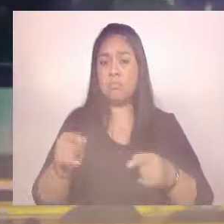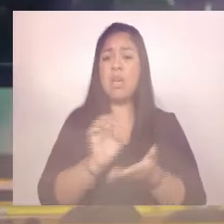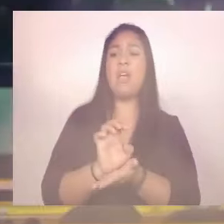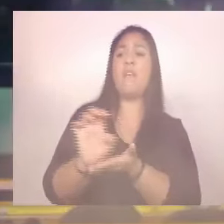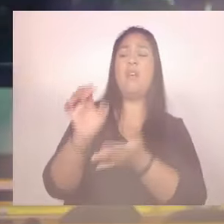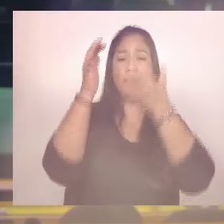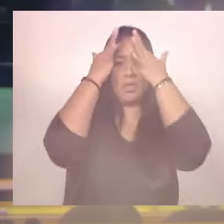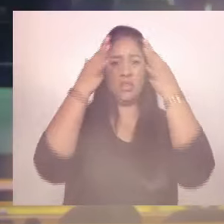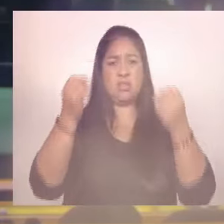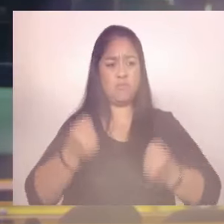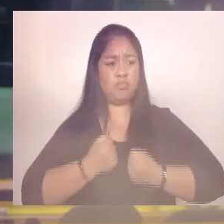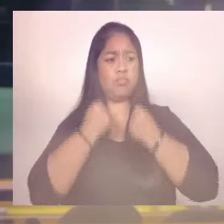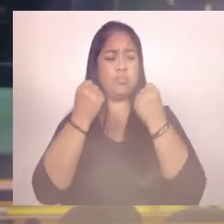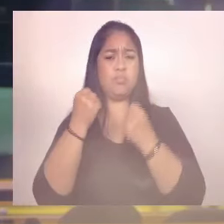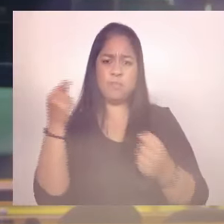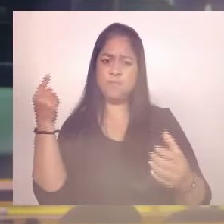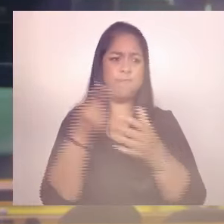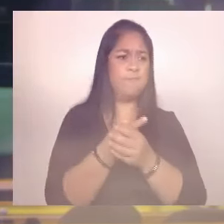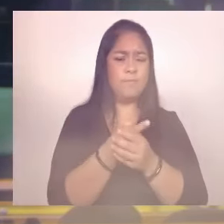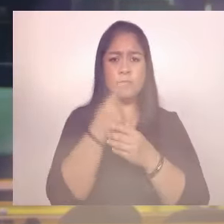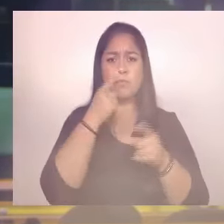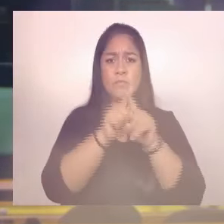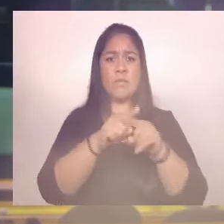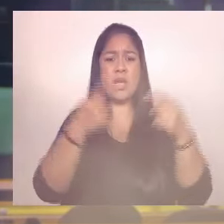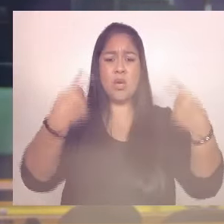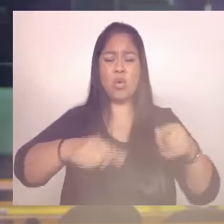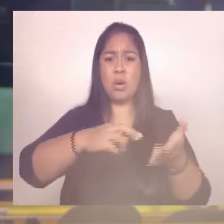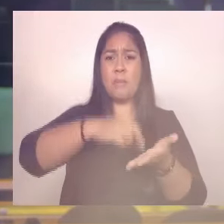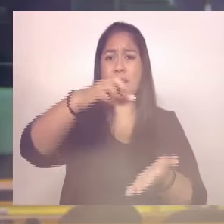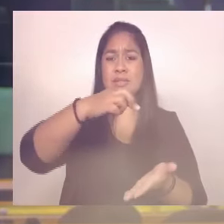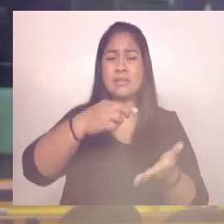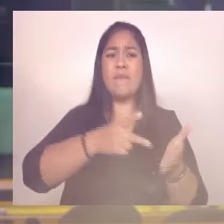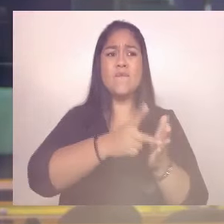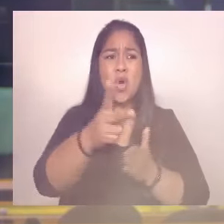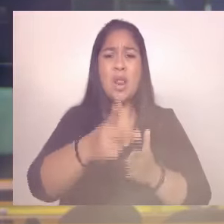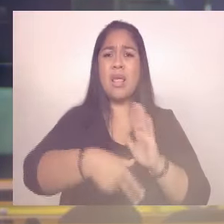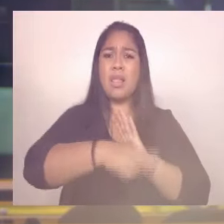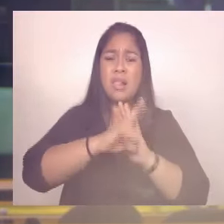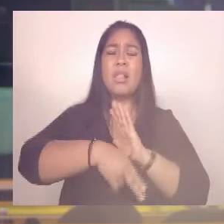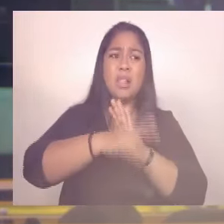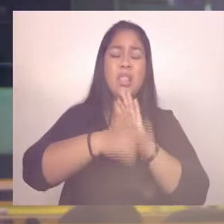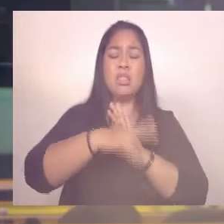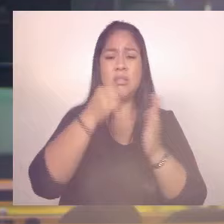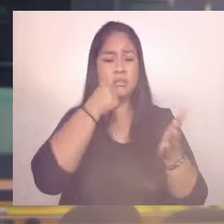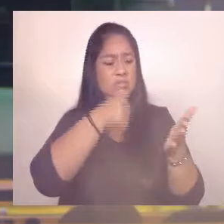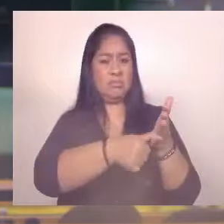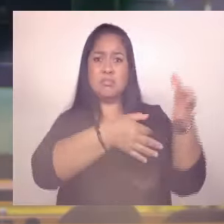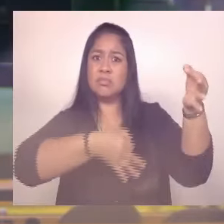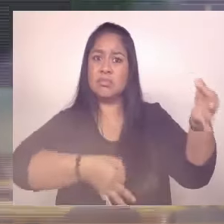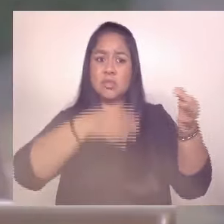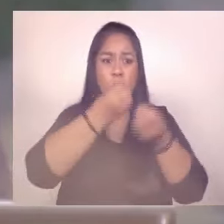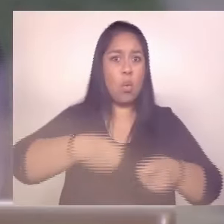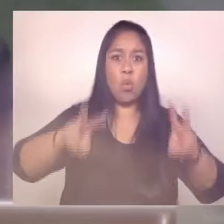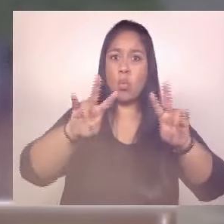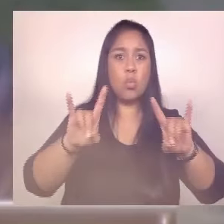se tomen decisiones contundentes en contra de aquellos estados que violen repetidamente la carta de esta